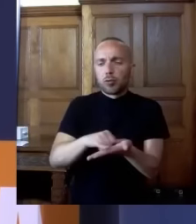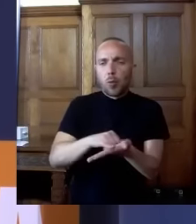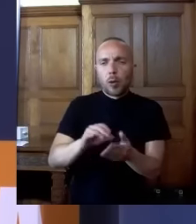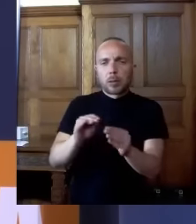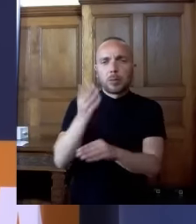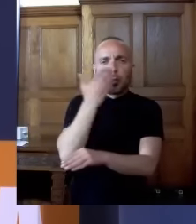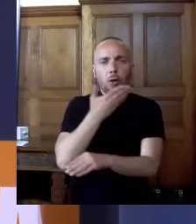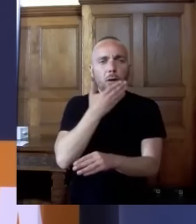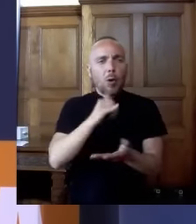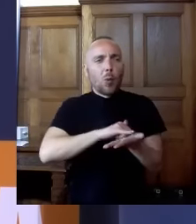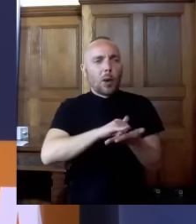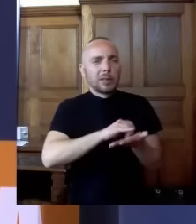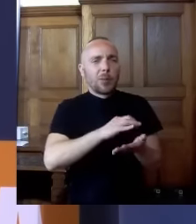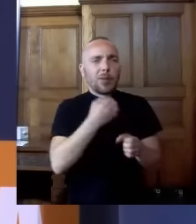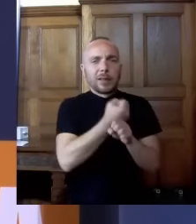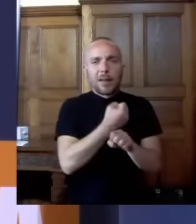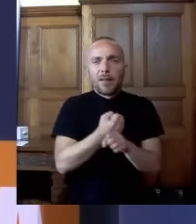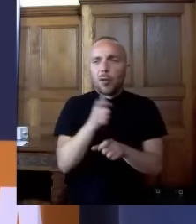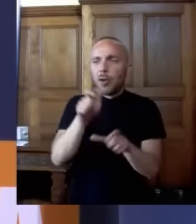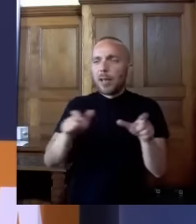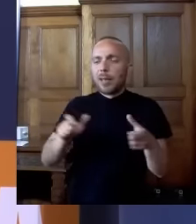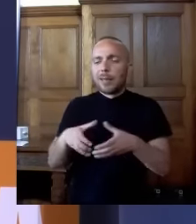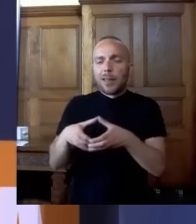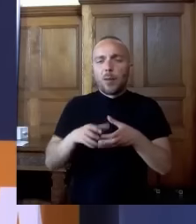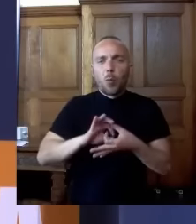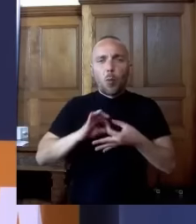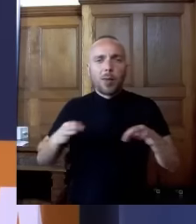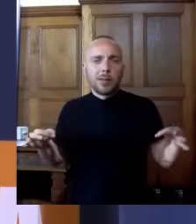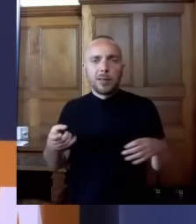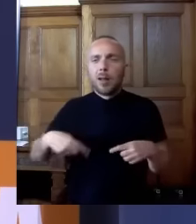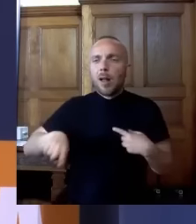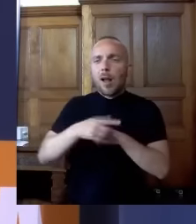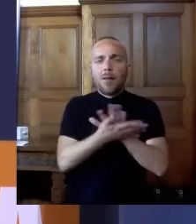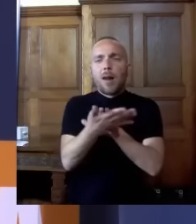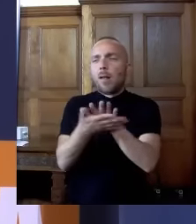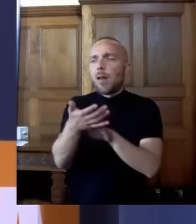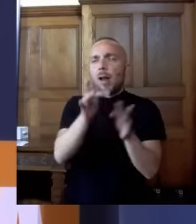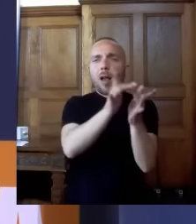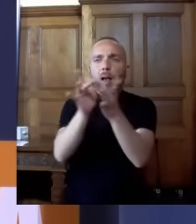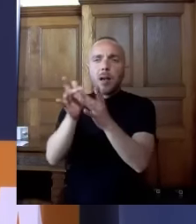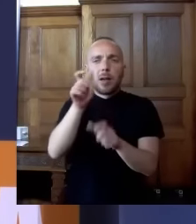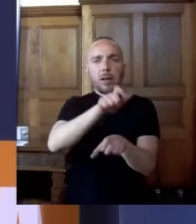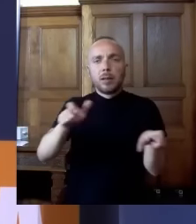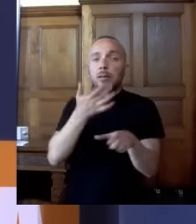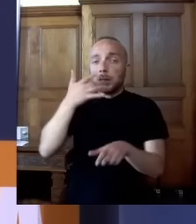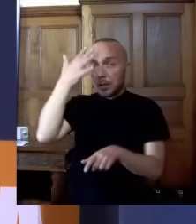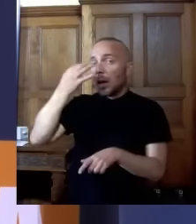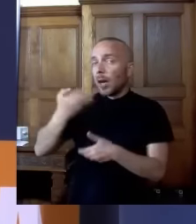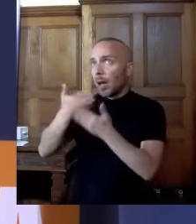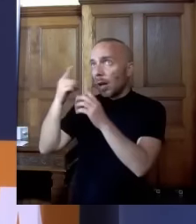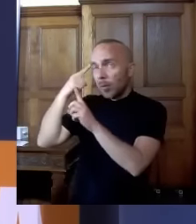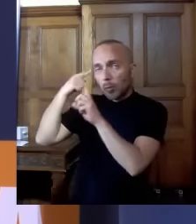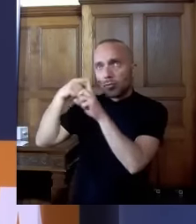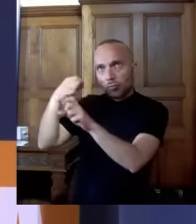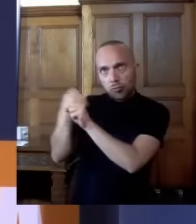en vuestros WhatsApp de trabajo en la gente de La Cuadrilla hablad con todo el mundo porque si creemos en ello y trabajamos por ello estoy